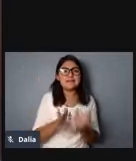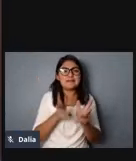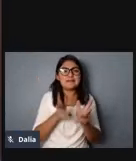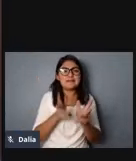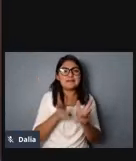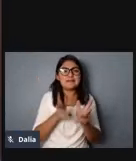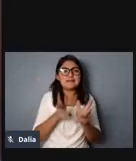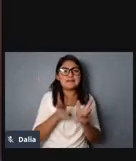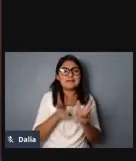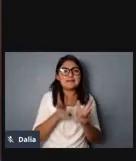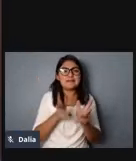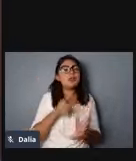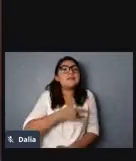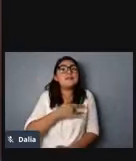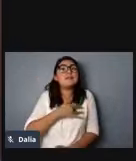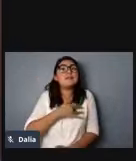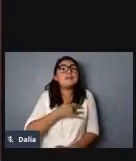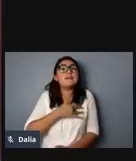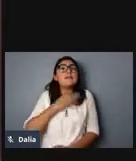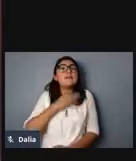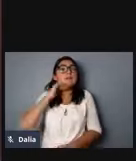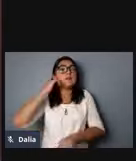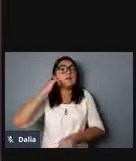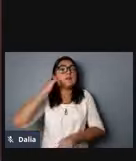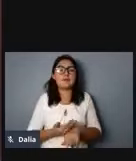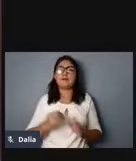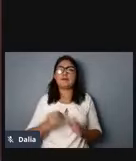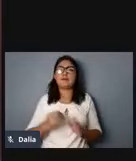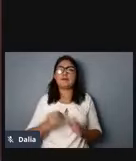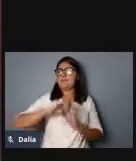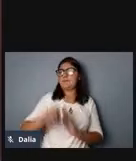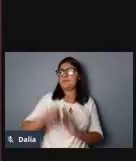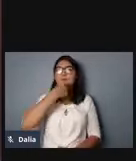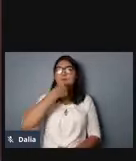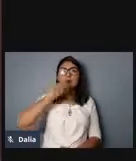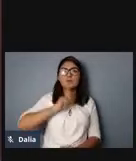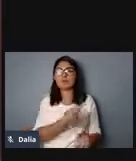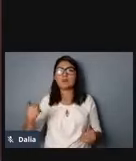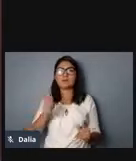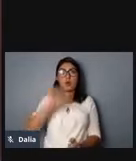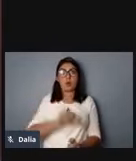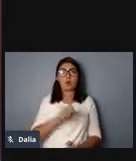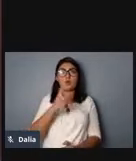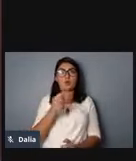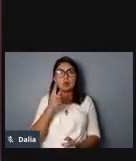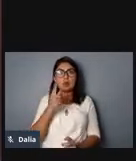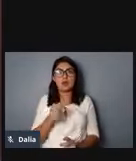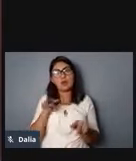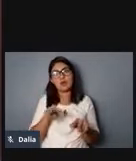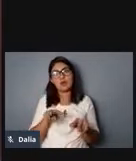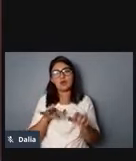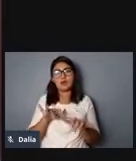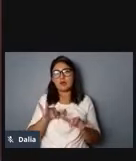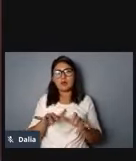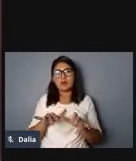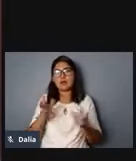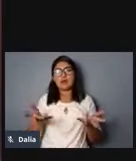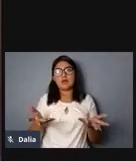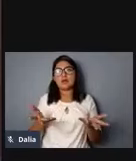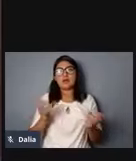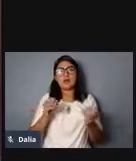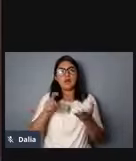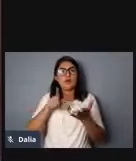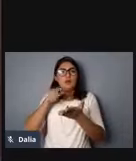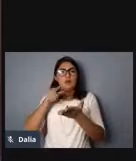se sientan frente al dispositivo hoy día a trabajar sus actividades, lo hacen porque hay una responsabilidad